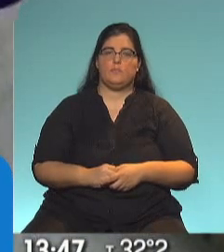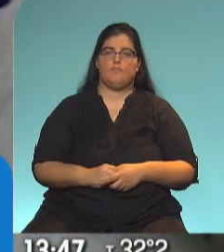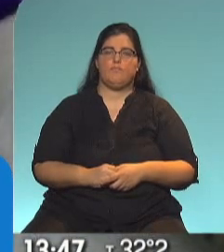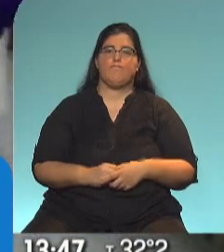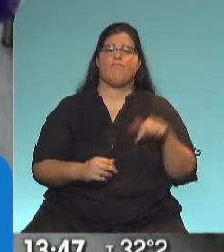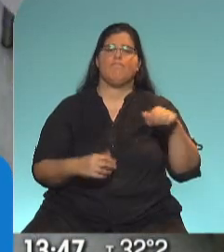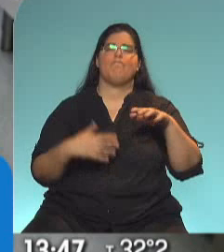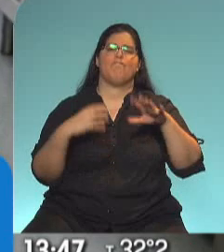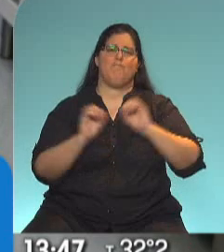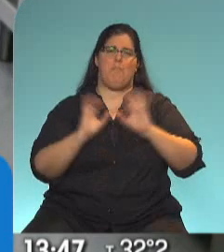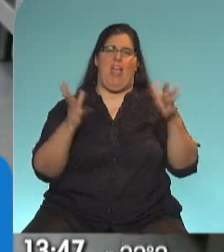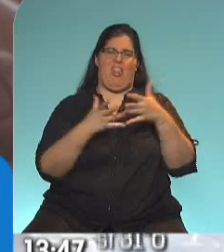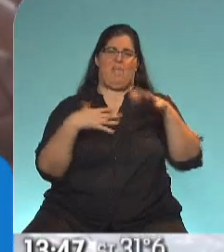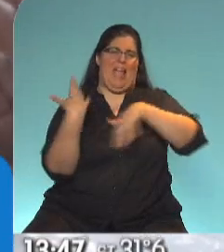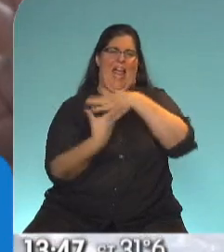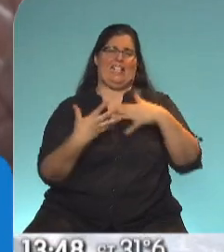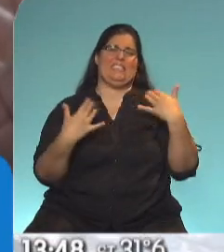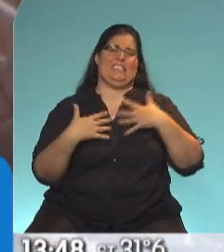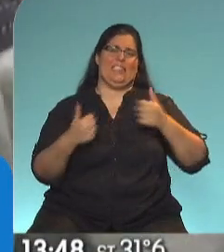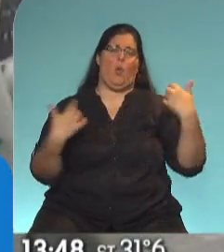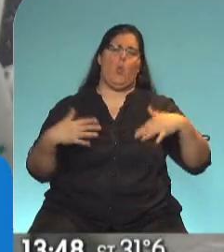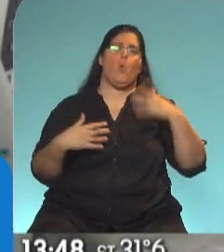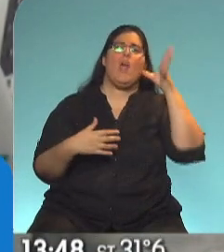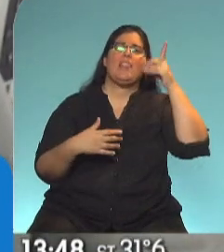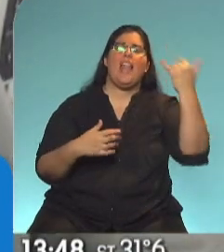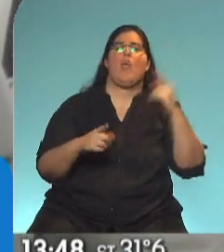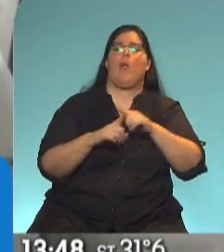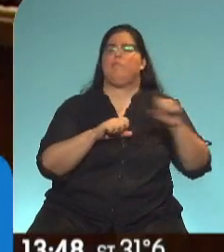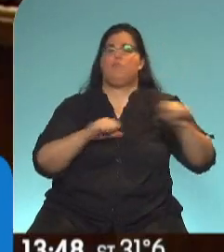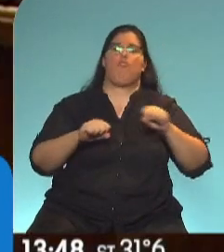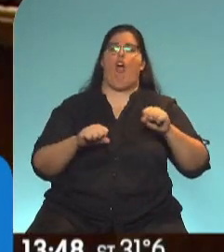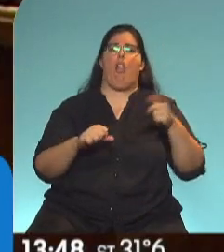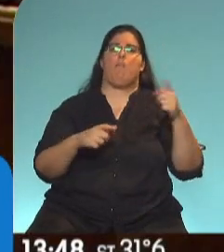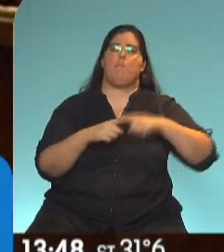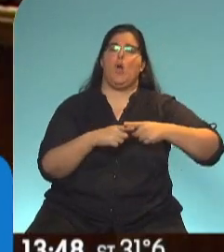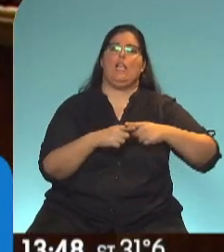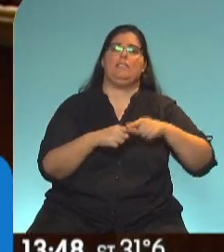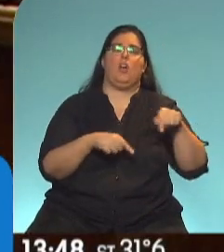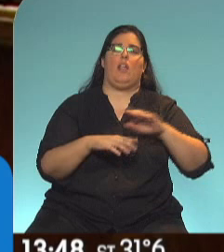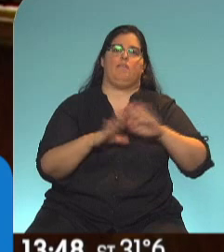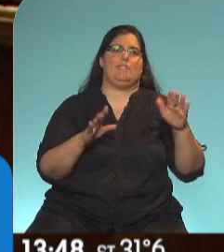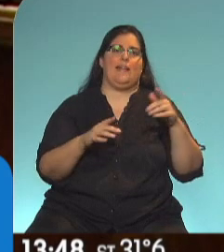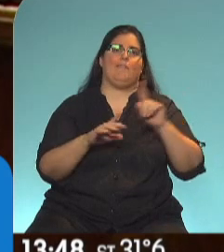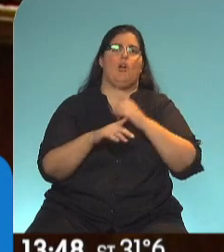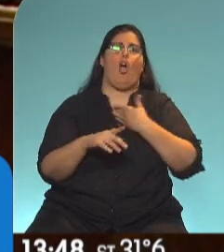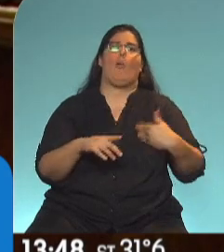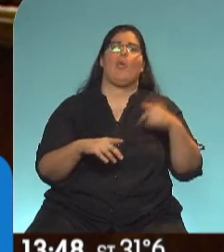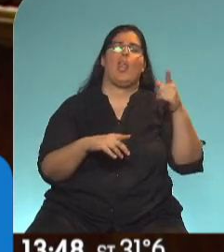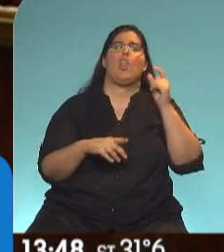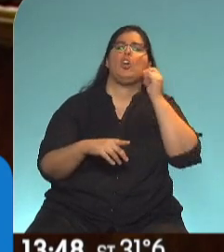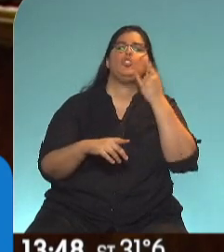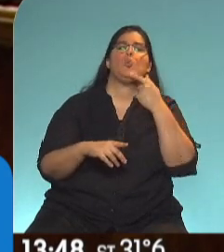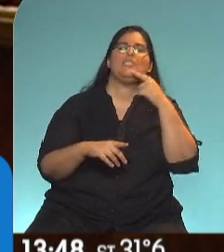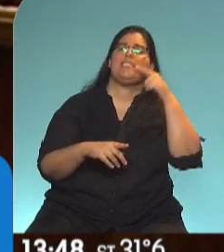En plena crisis sanitaria por la pandemia, Italia vive un nuevo cimbronazo político que acaba de herir de gravedad al gobierno de Giuseppe